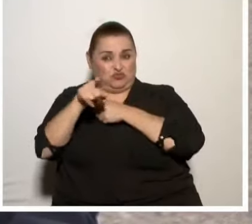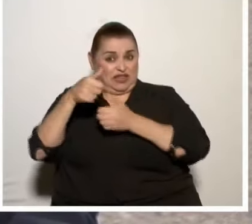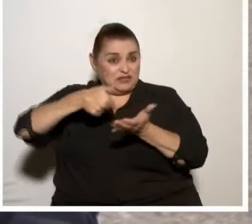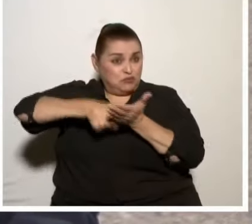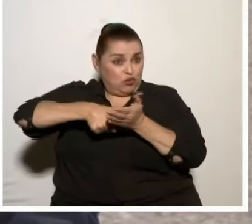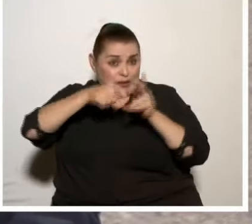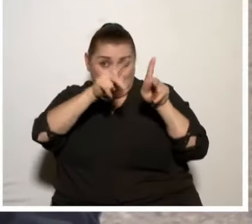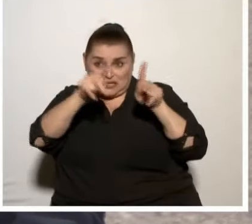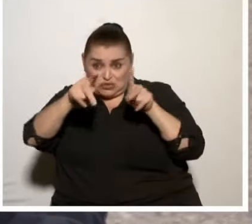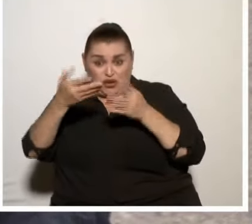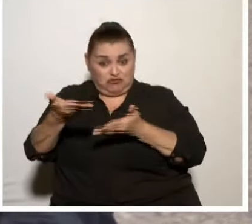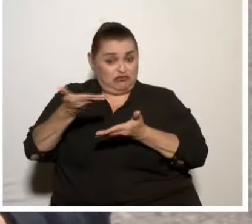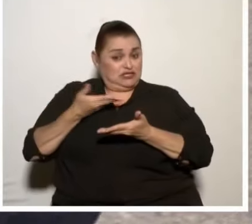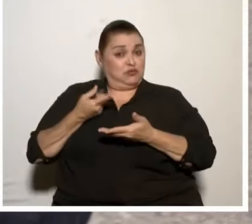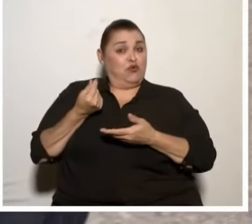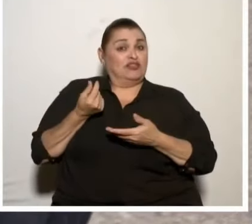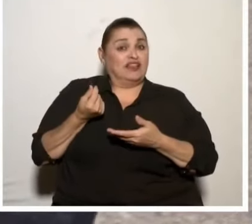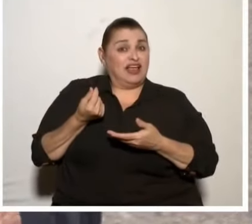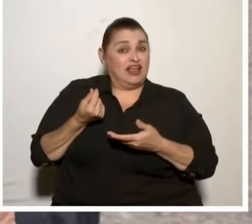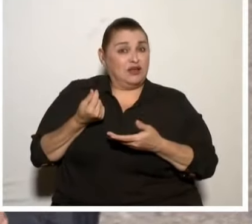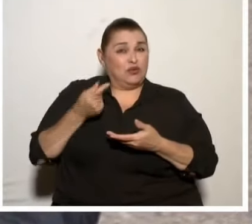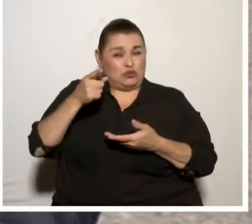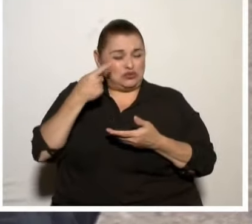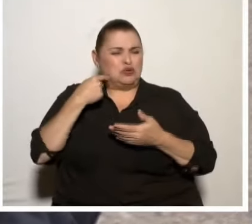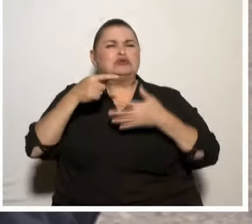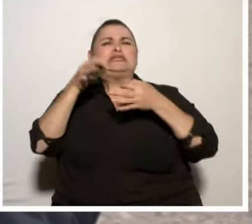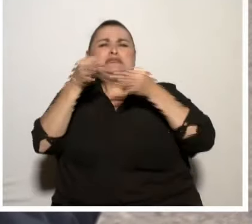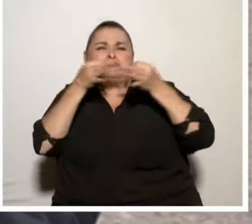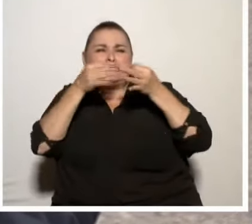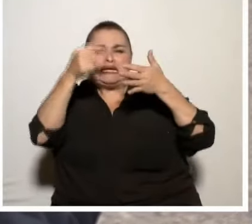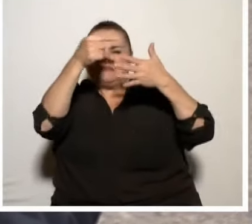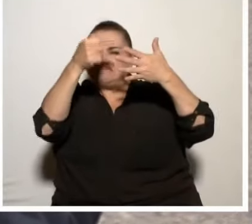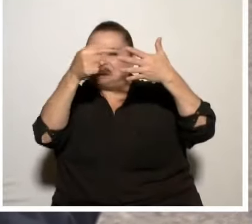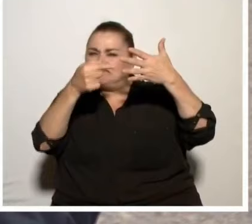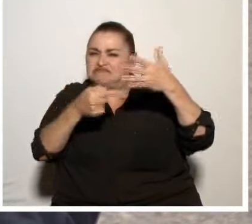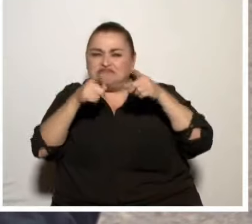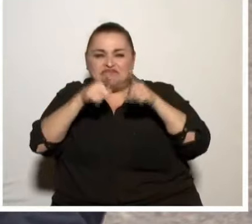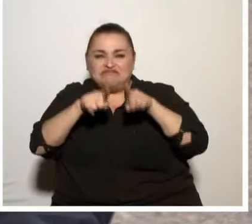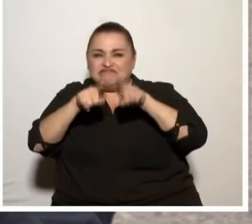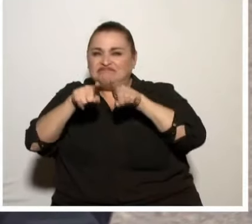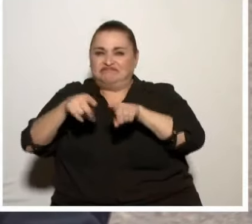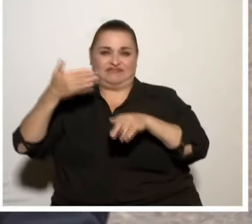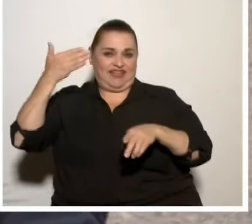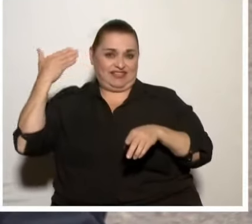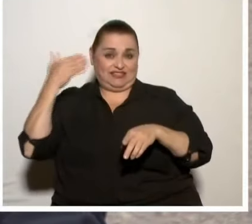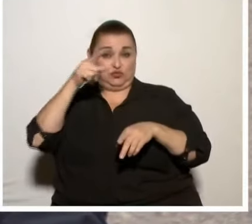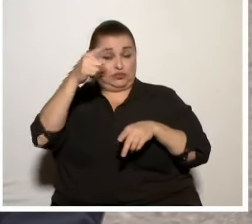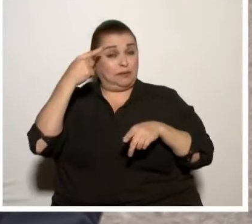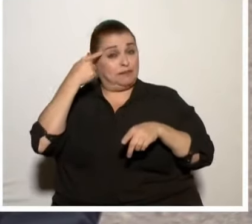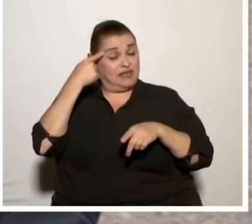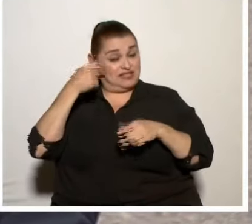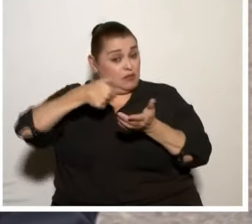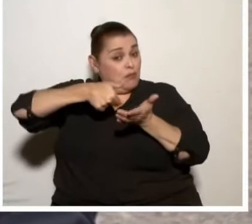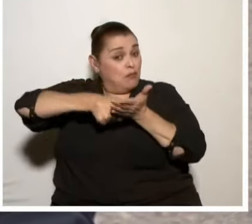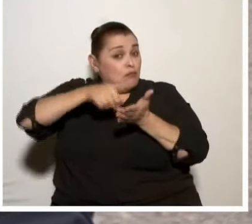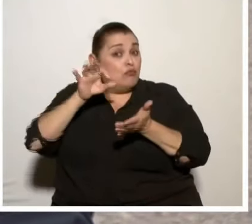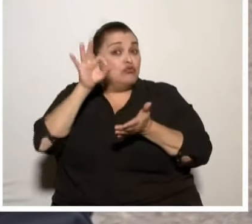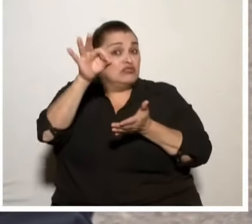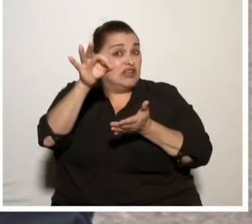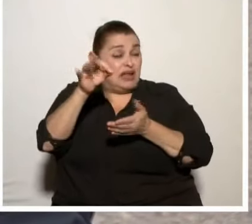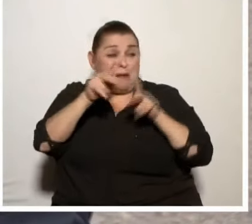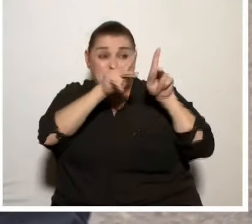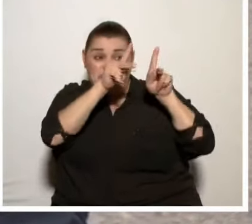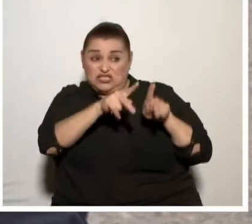coimas? Y podemos poner en fila una serie de casos. Si usted está pensando en votar por alguien